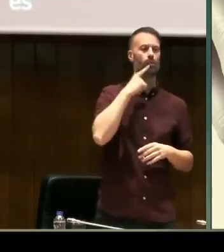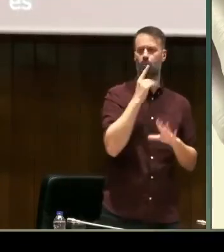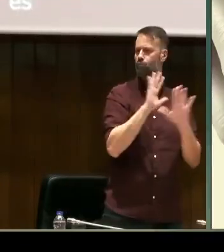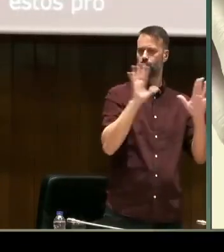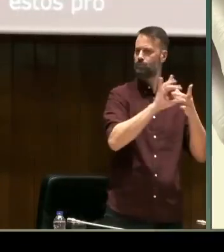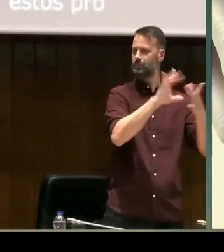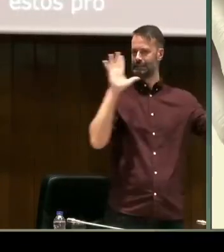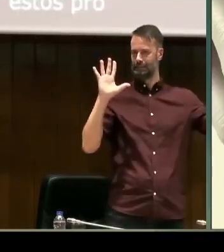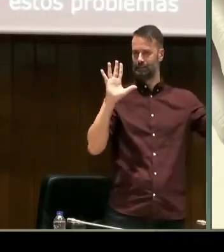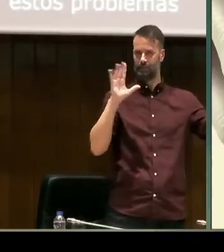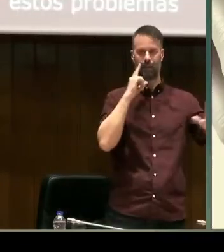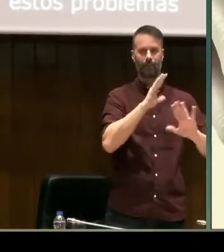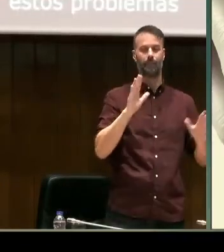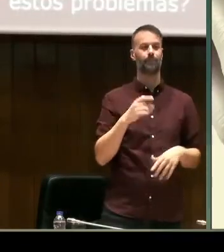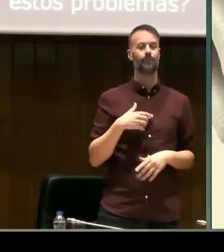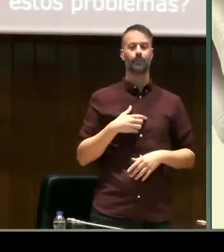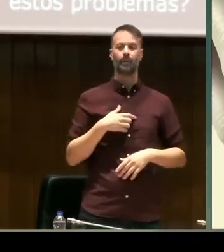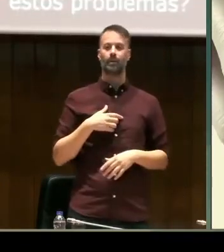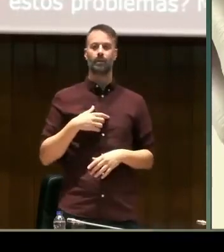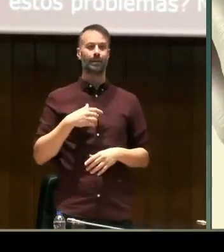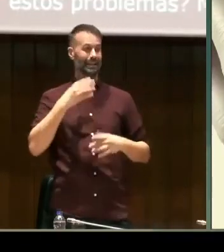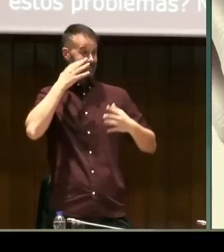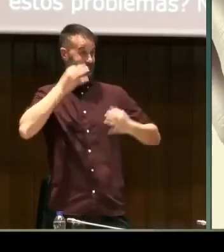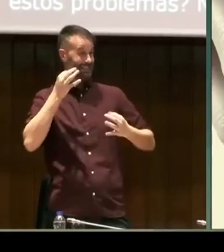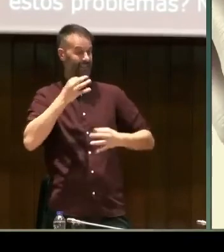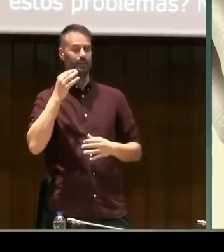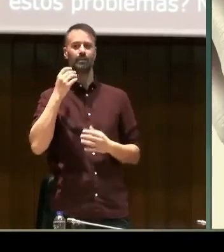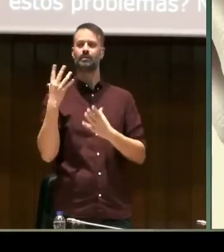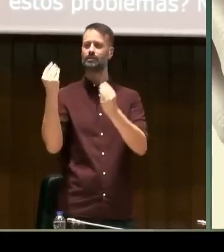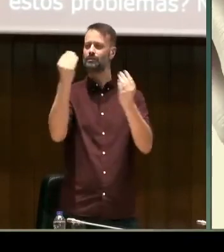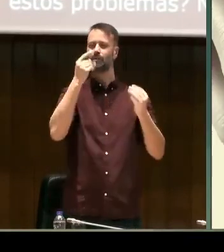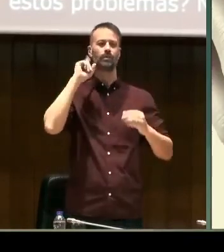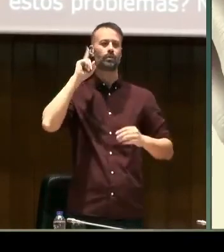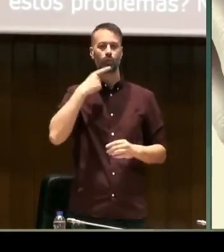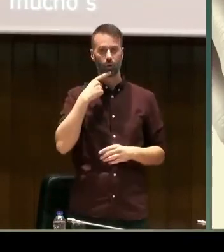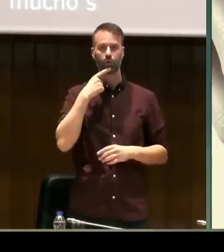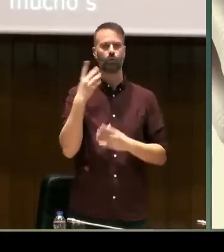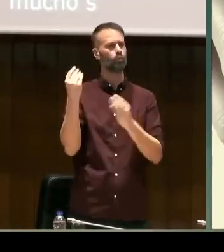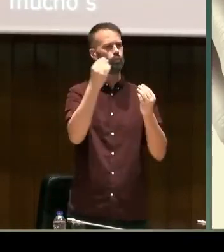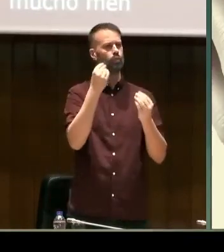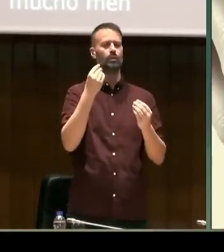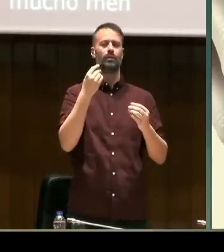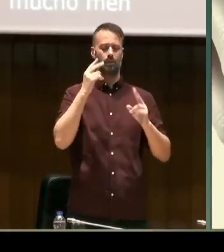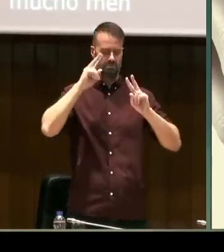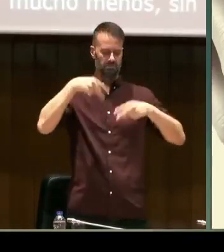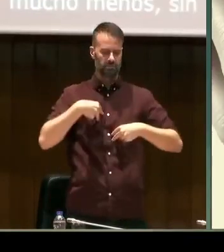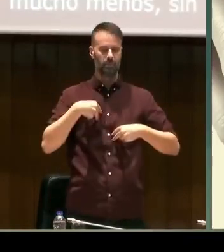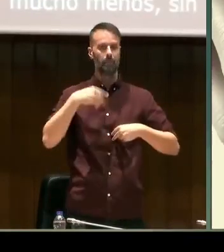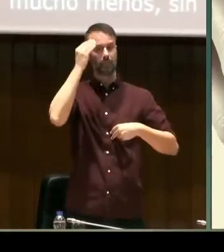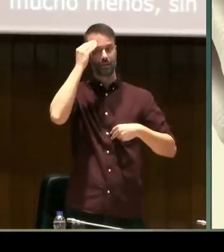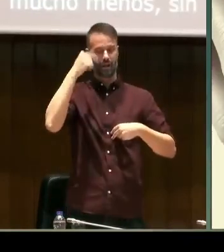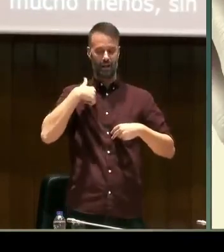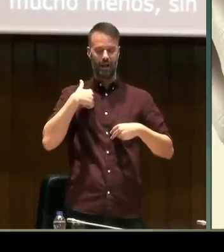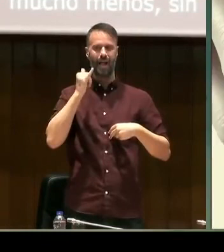entorno educativo, y no exclusivamente por el hecho de ser una persona sorda. La realidad es que